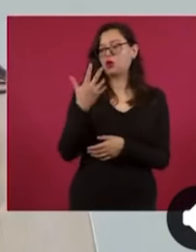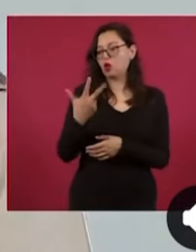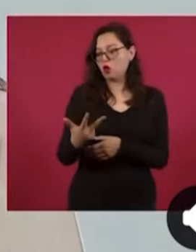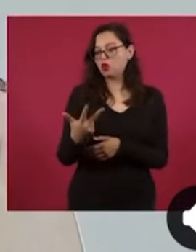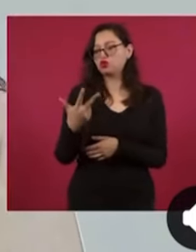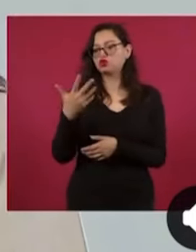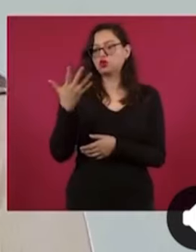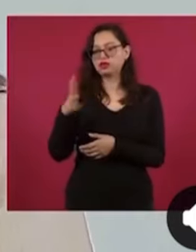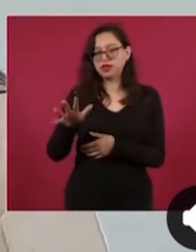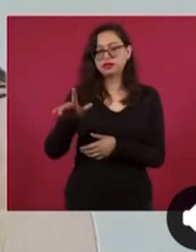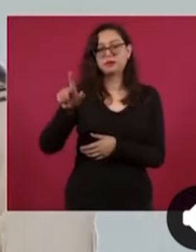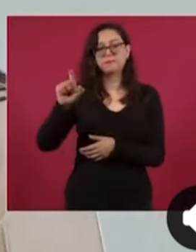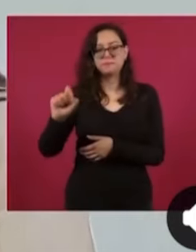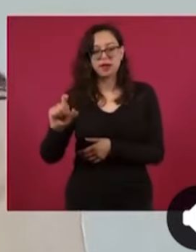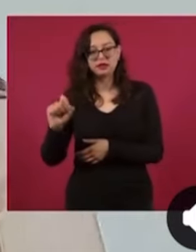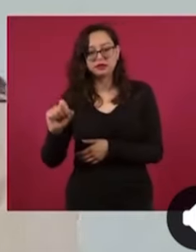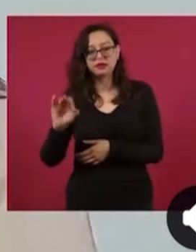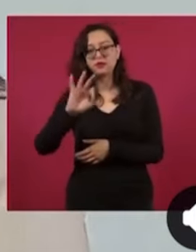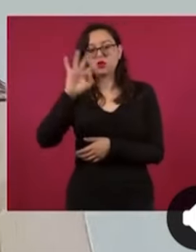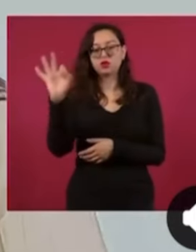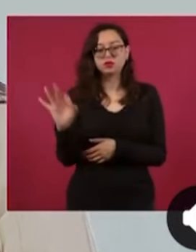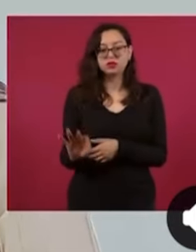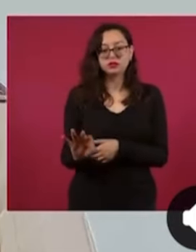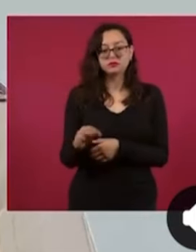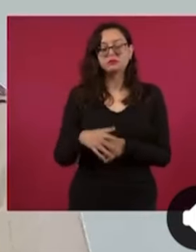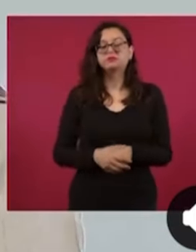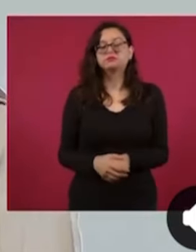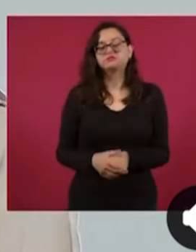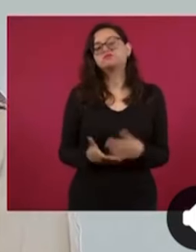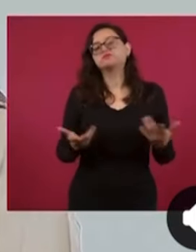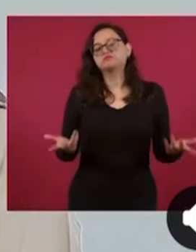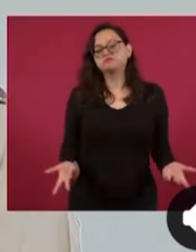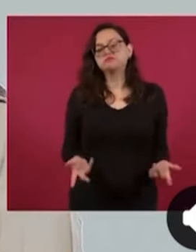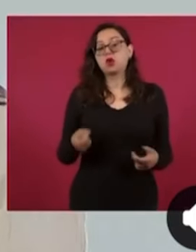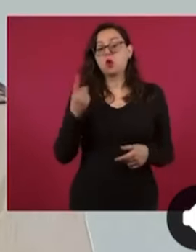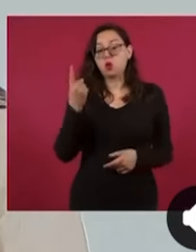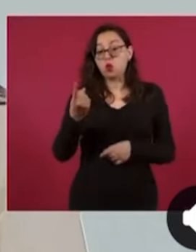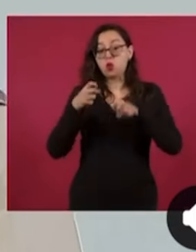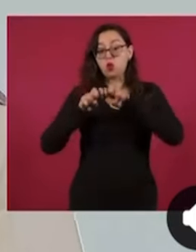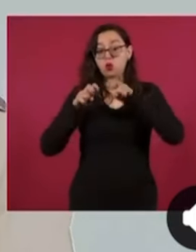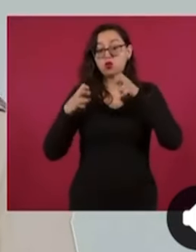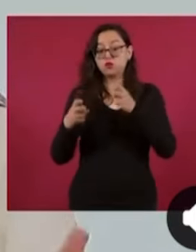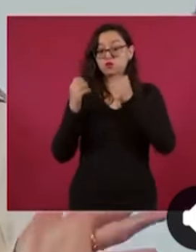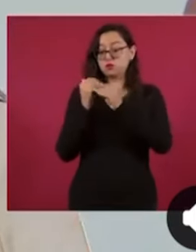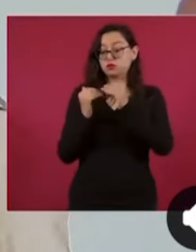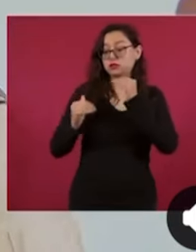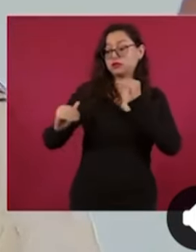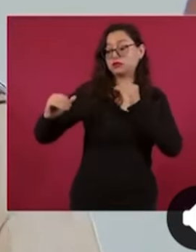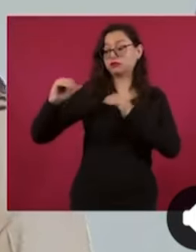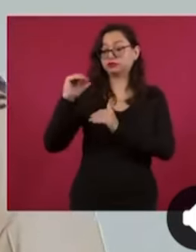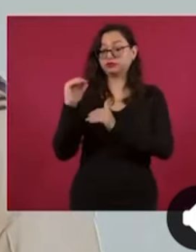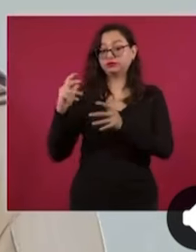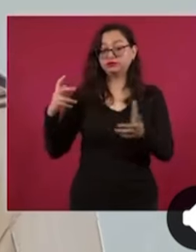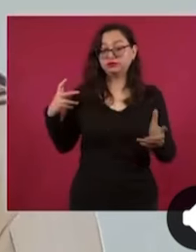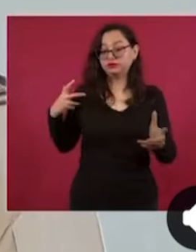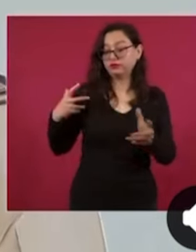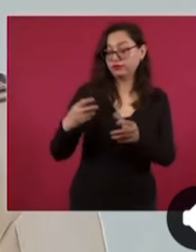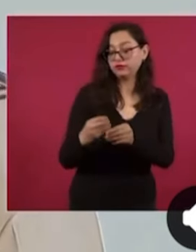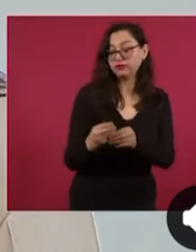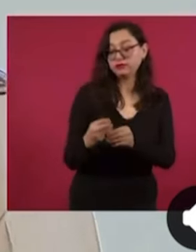o 20%. Al final, más o menos de 15 años de ministro, tendrán acumulado 20 millones de